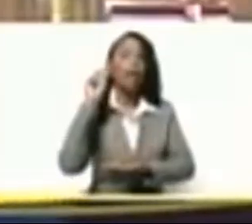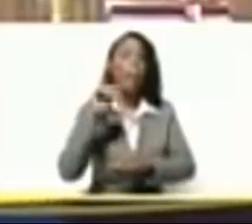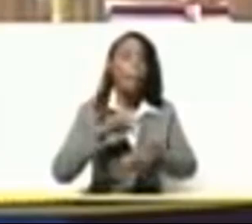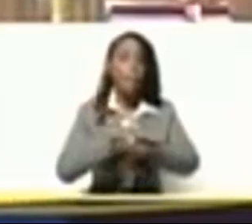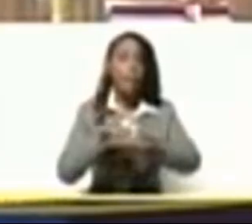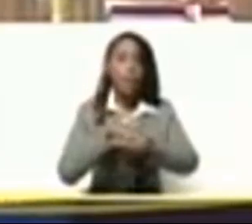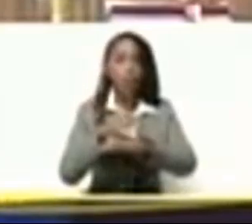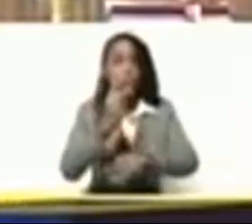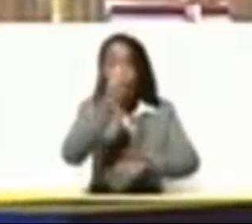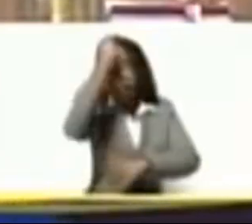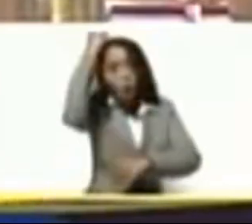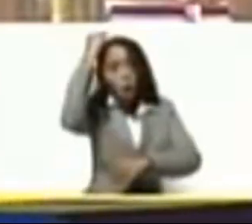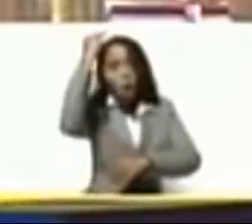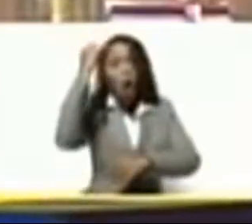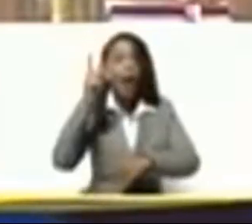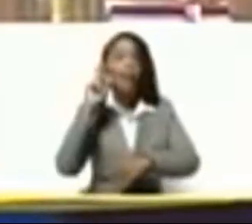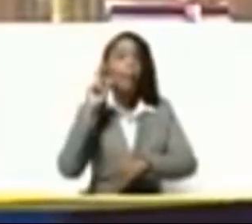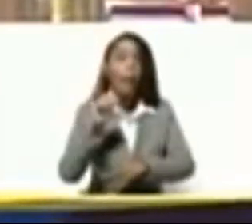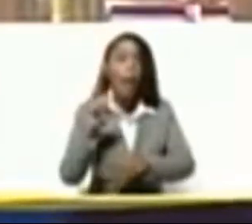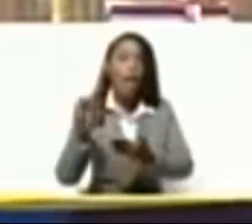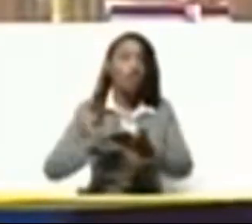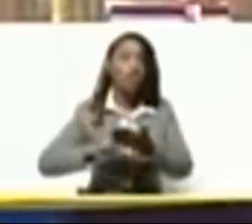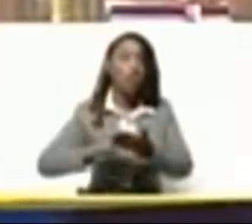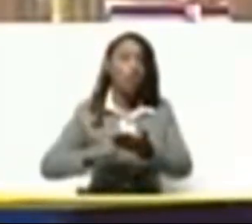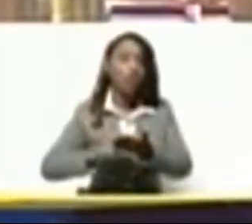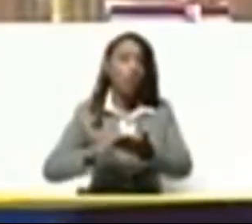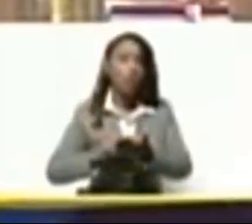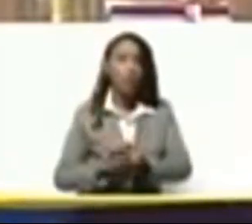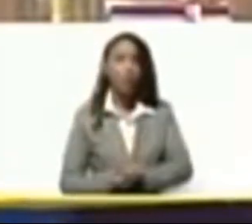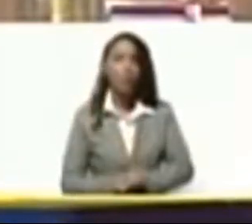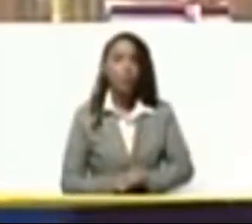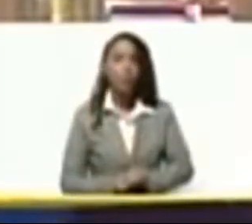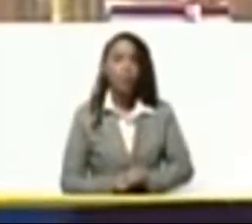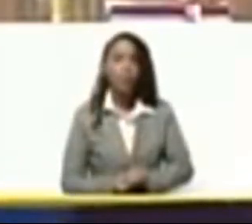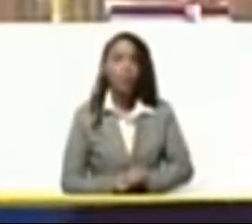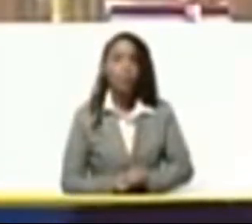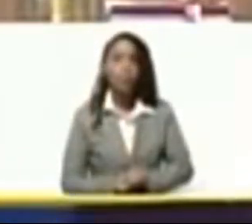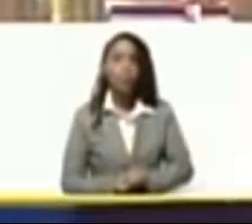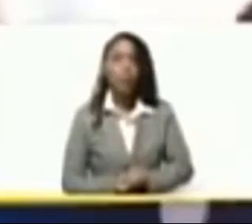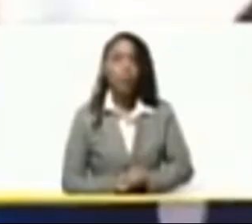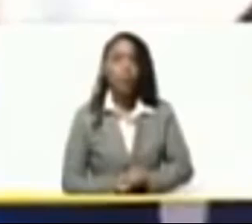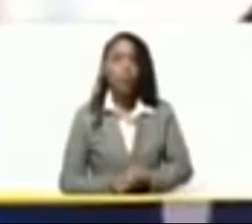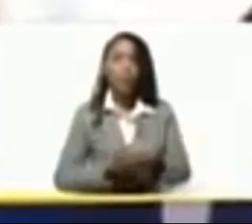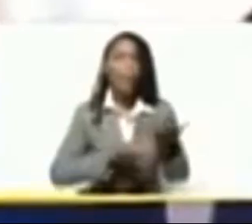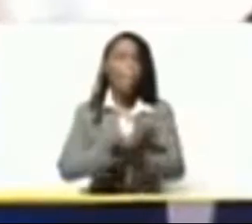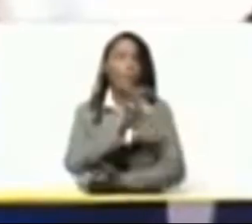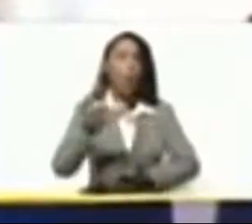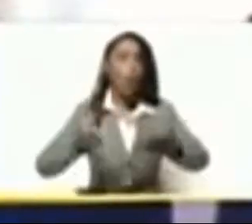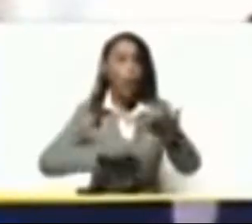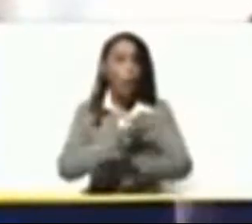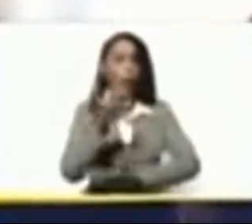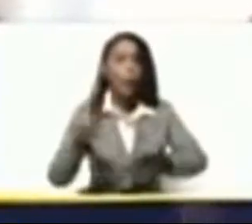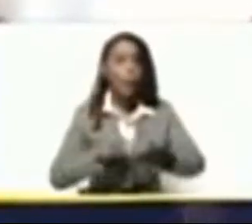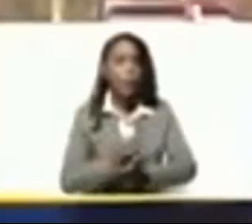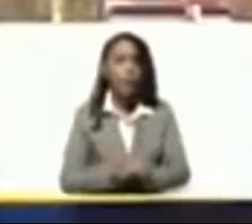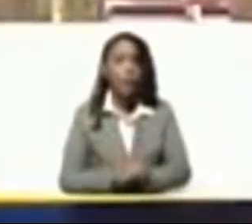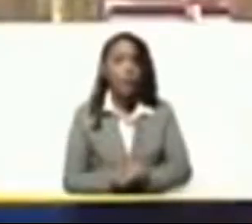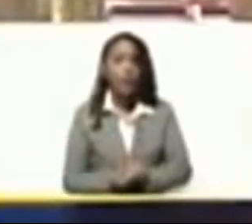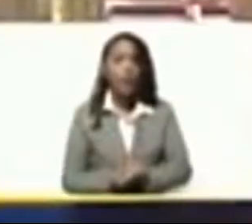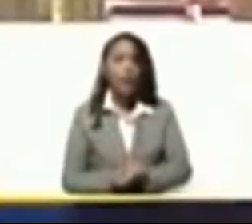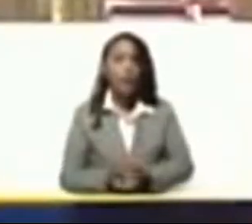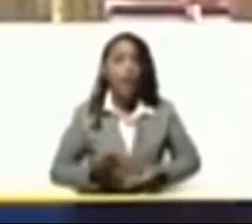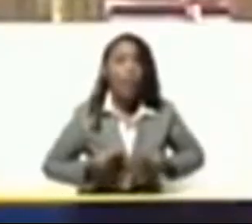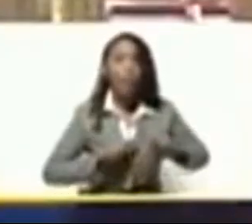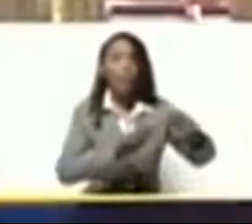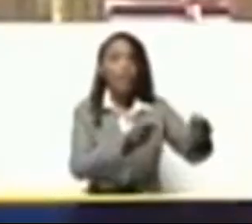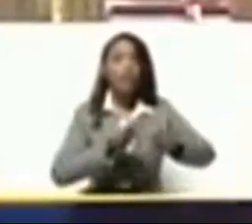en Venezuela. Solamente esto se le viene, señores, a Nicolás Maduro encima, señores, porque también, por otra parte, la Corte Penal Internacional ha expedido la orden